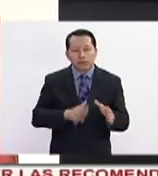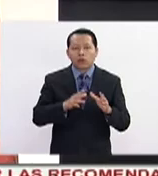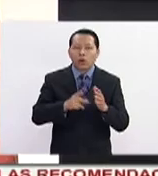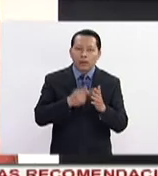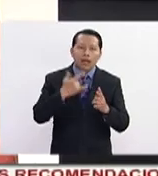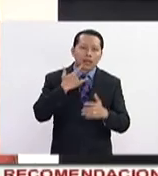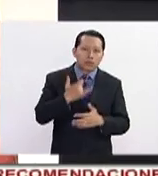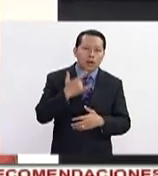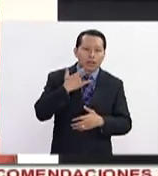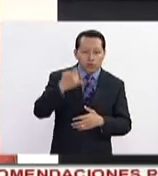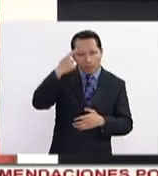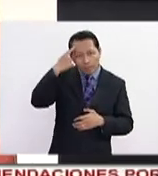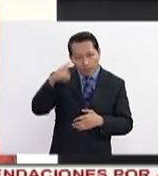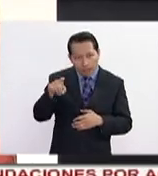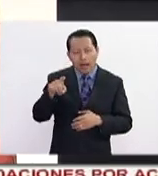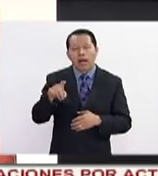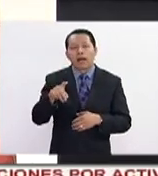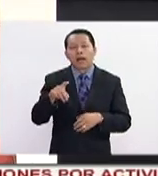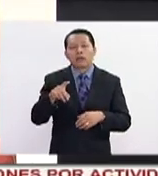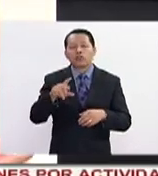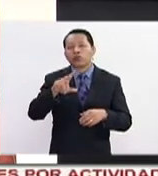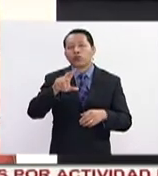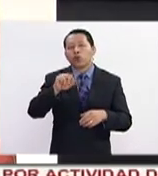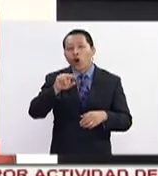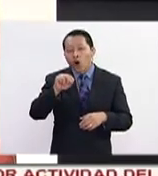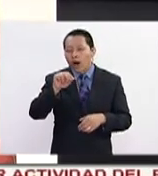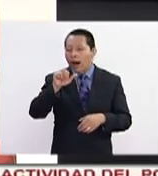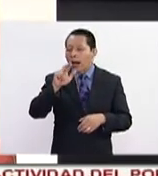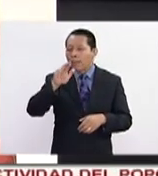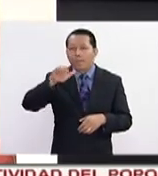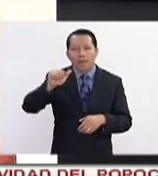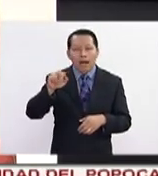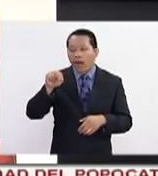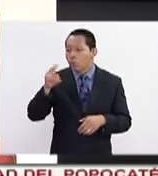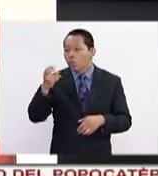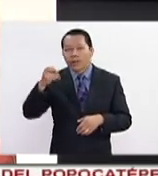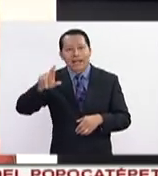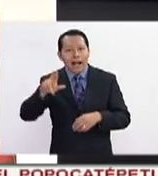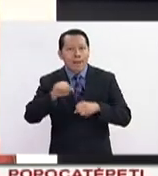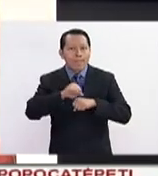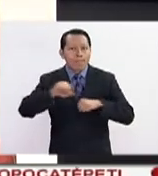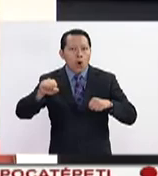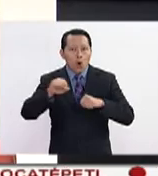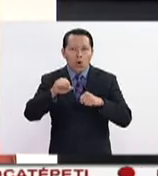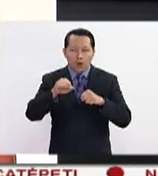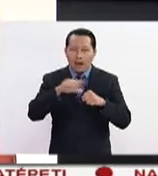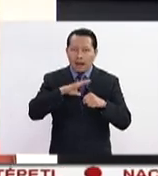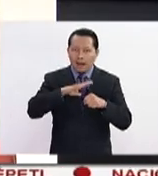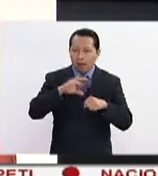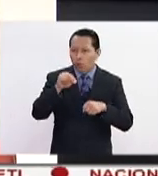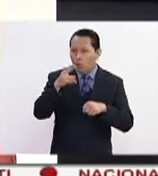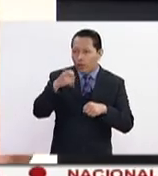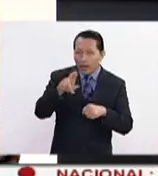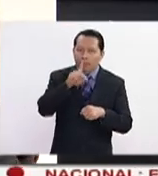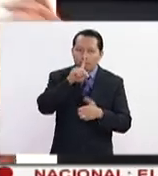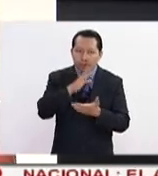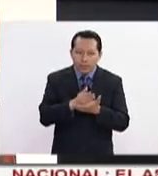esfuerzos por contener la proliferación de armas nucleares. Apenas el día de ayer, el Senado